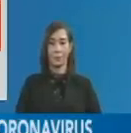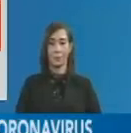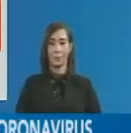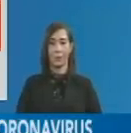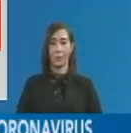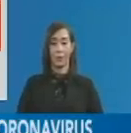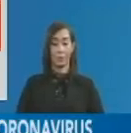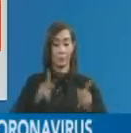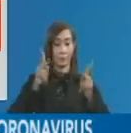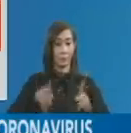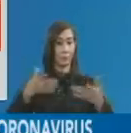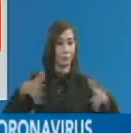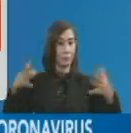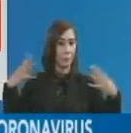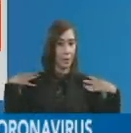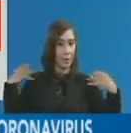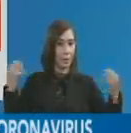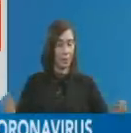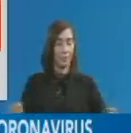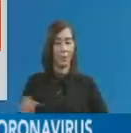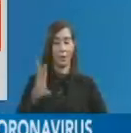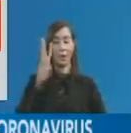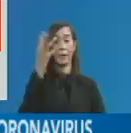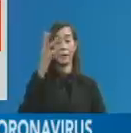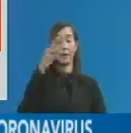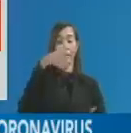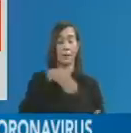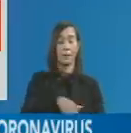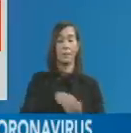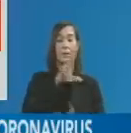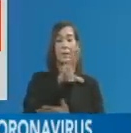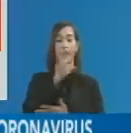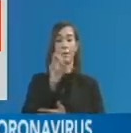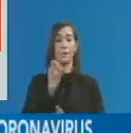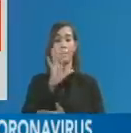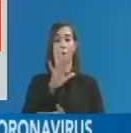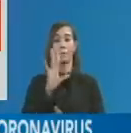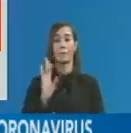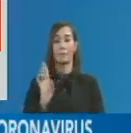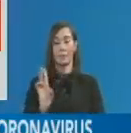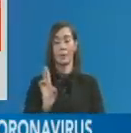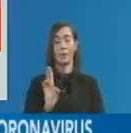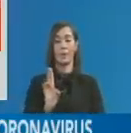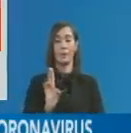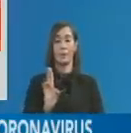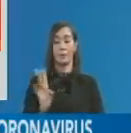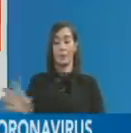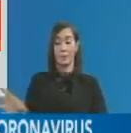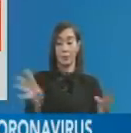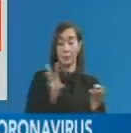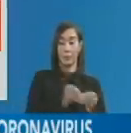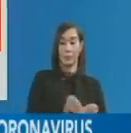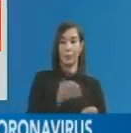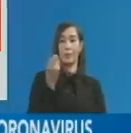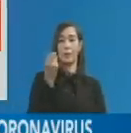El número de recuperados, 16.357, con un total de